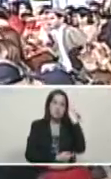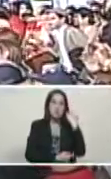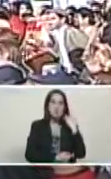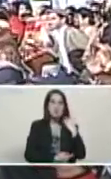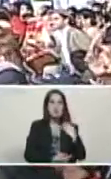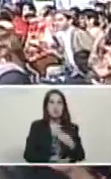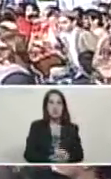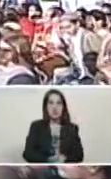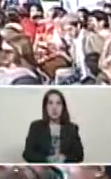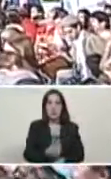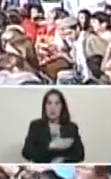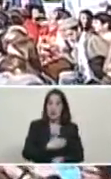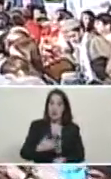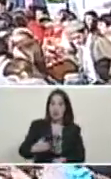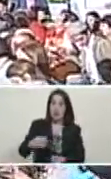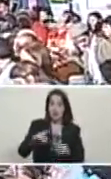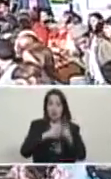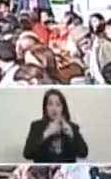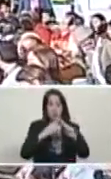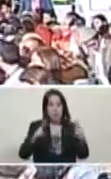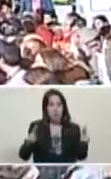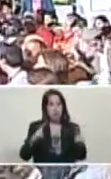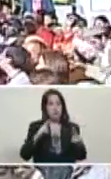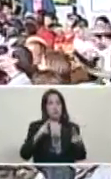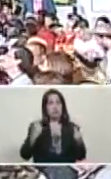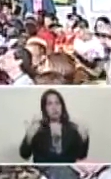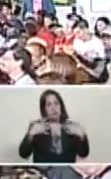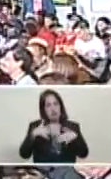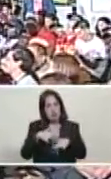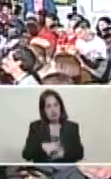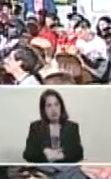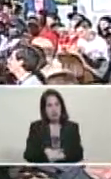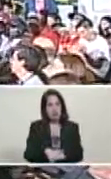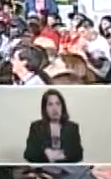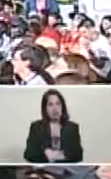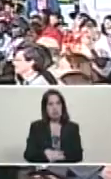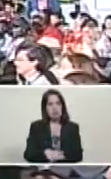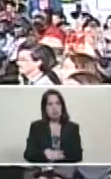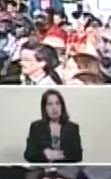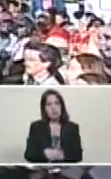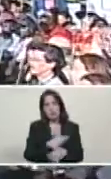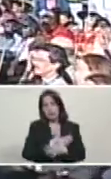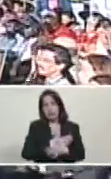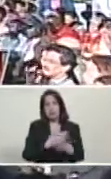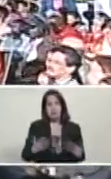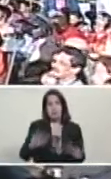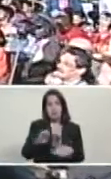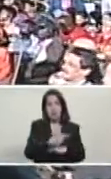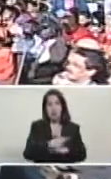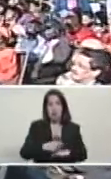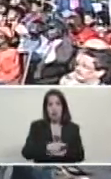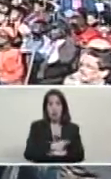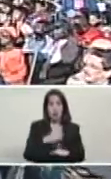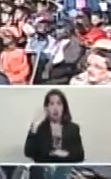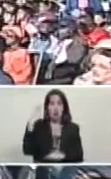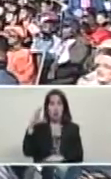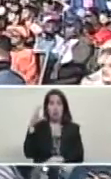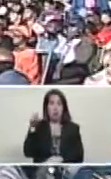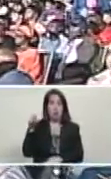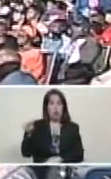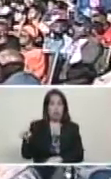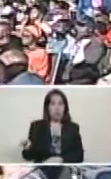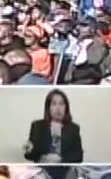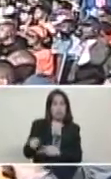queremos paz e integración se prestó el gobierno de colombia a una acción que jamás